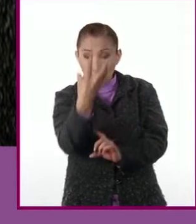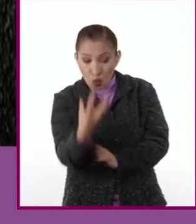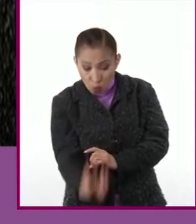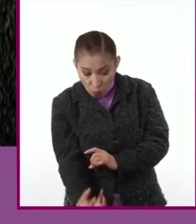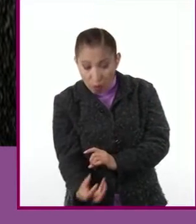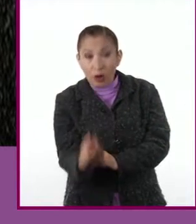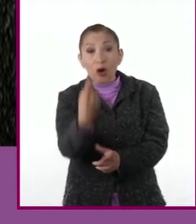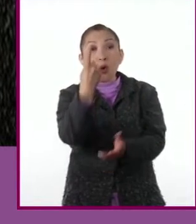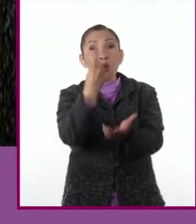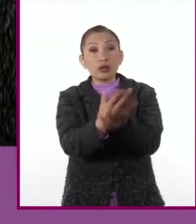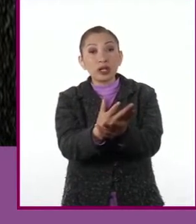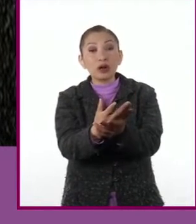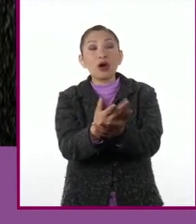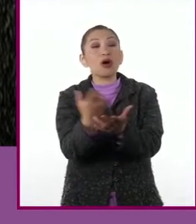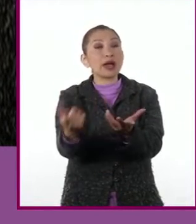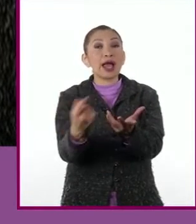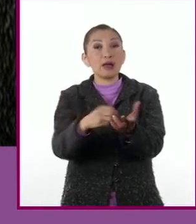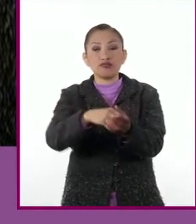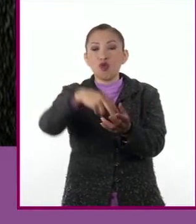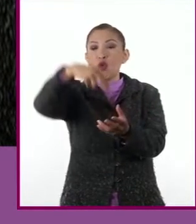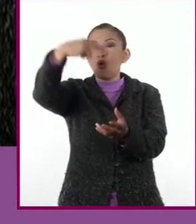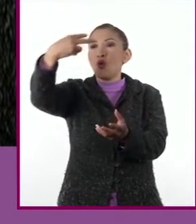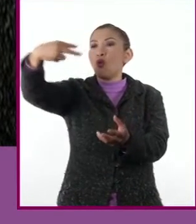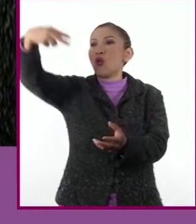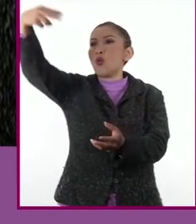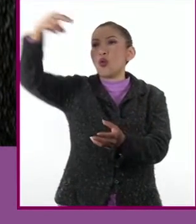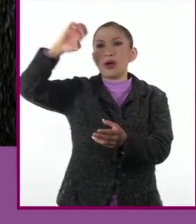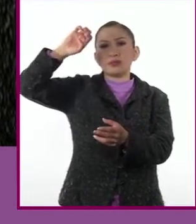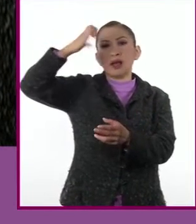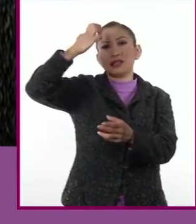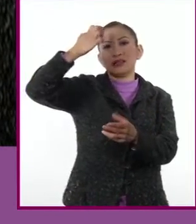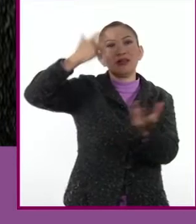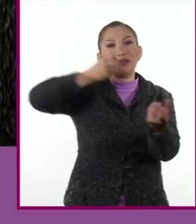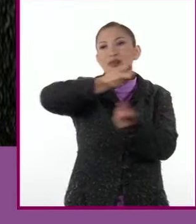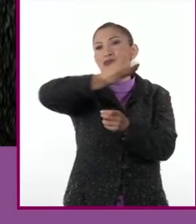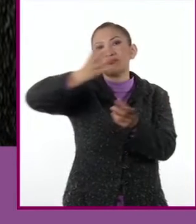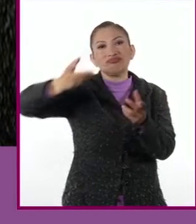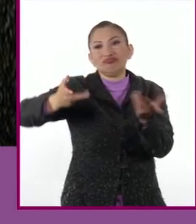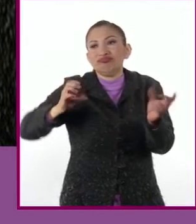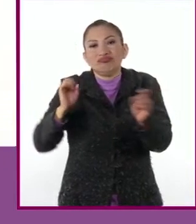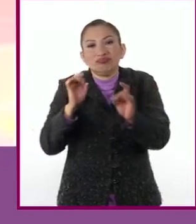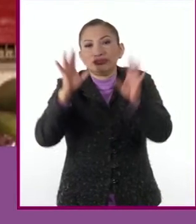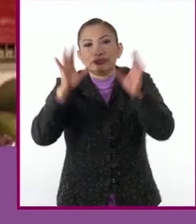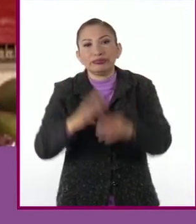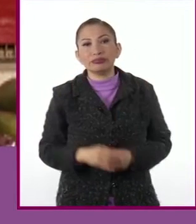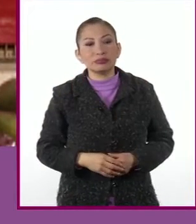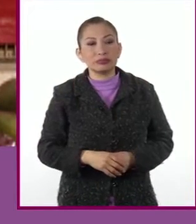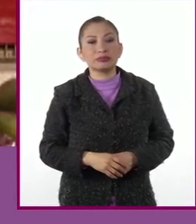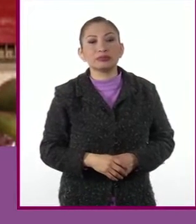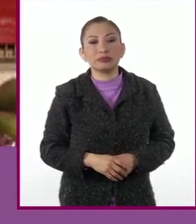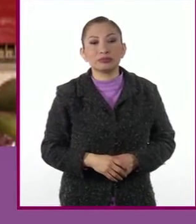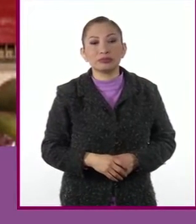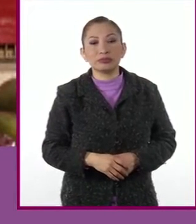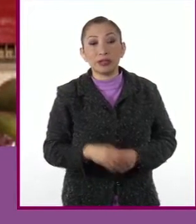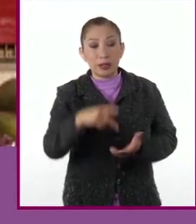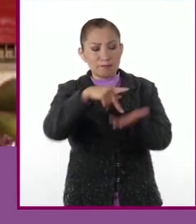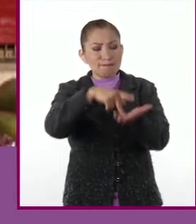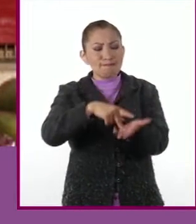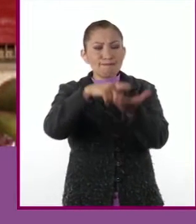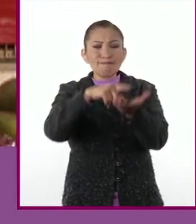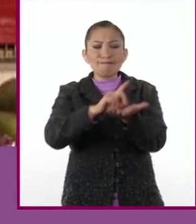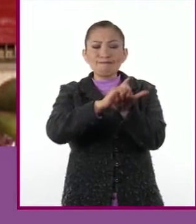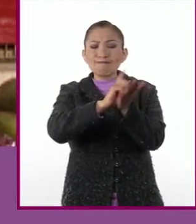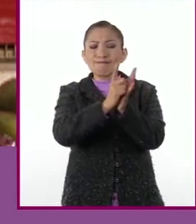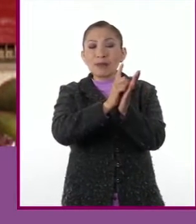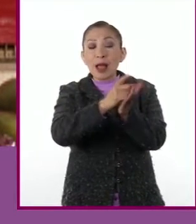es lo único que evita que salgamos volando hacia el espacio en cualquier momento. Lo que mide una báscula es